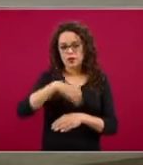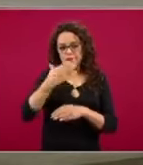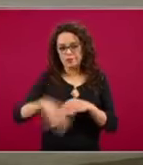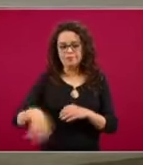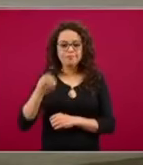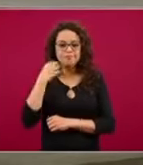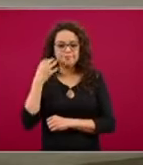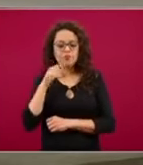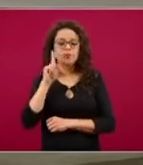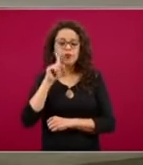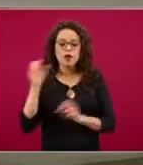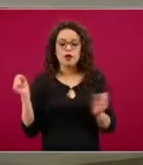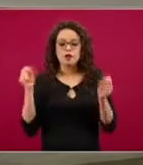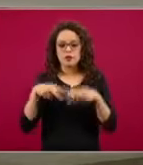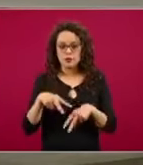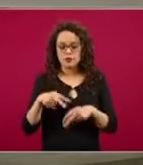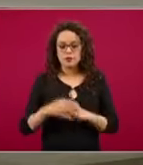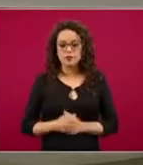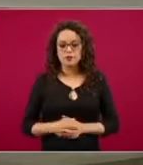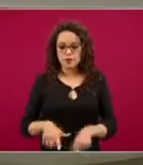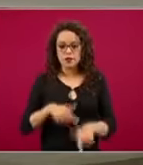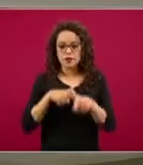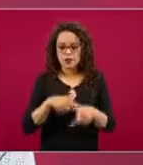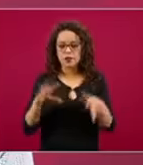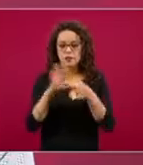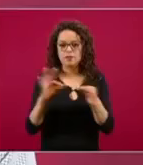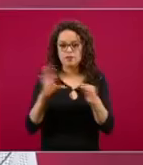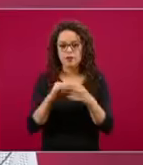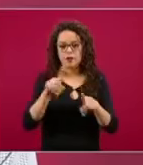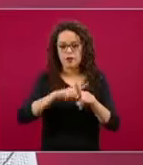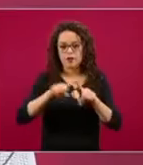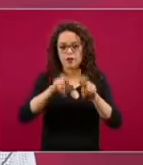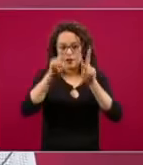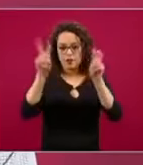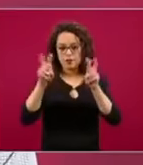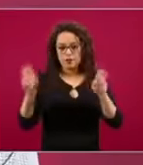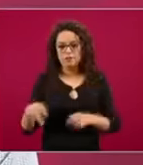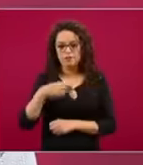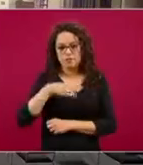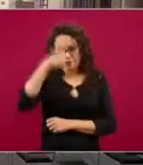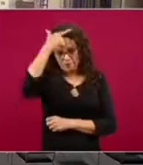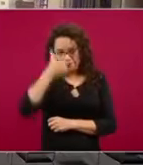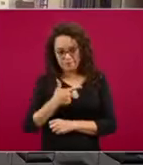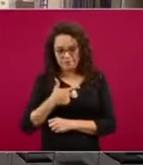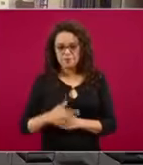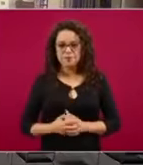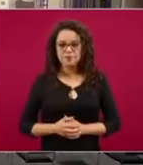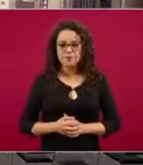conferencia. Mañana tendremos oportunidad de seguir tocando diferentes temas. Tengan muy buenas noches.